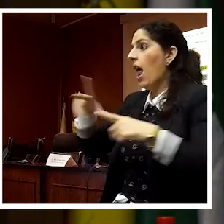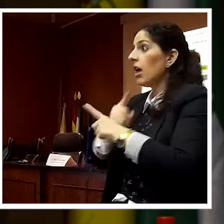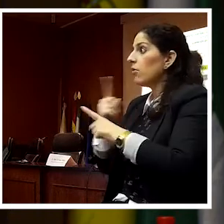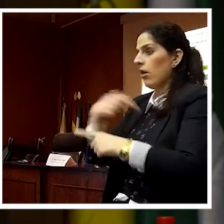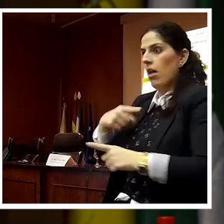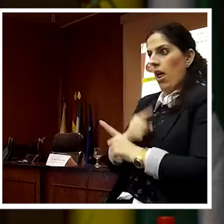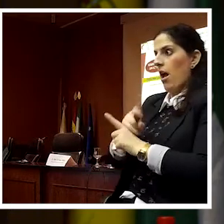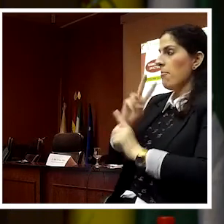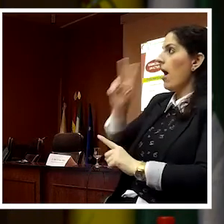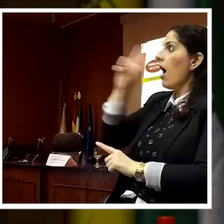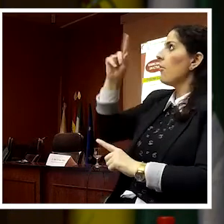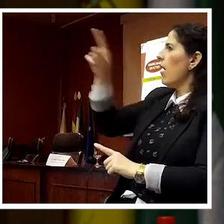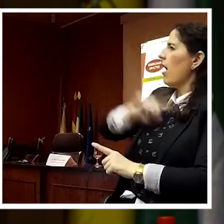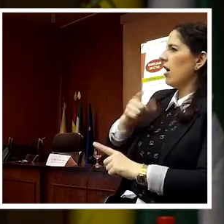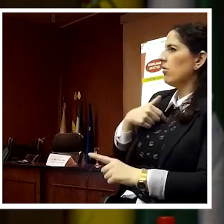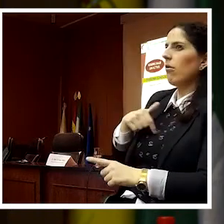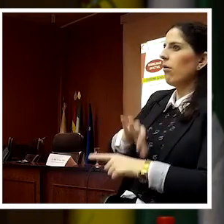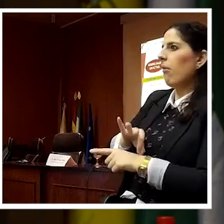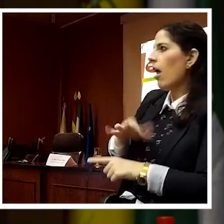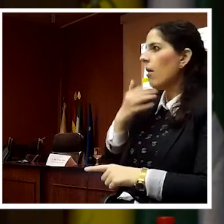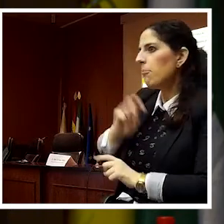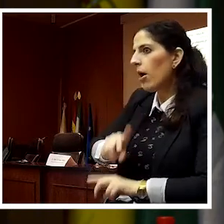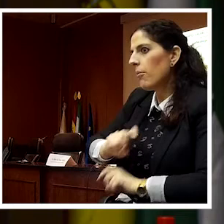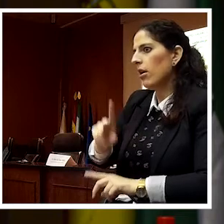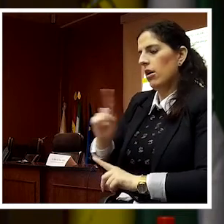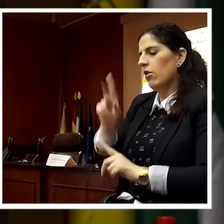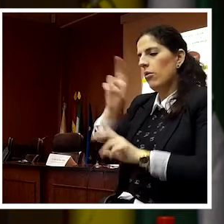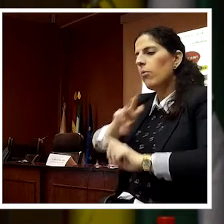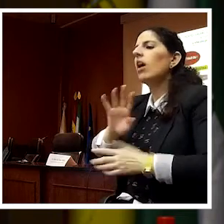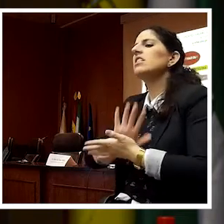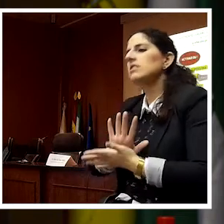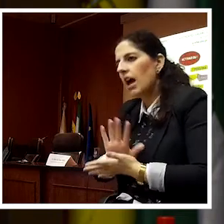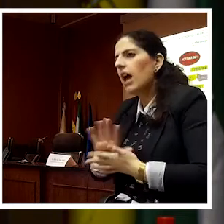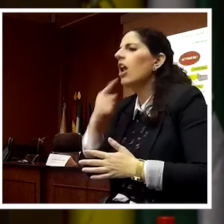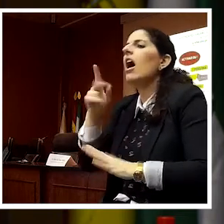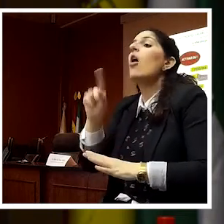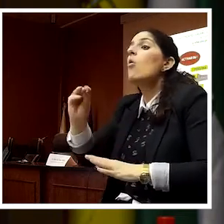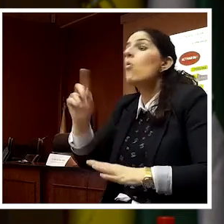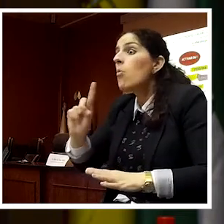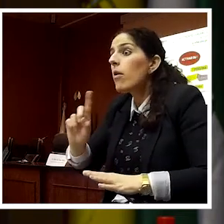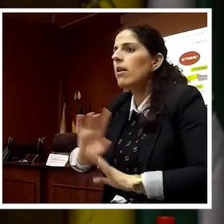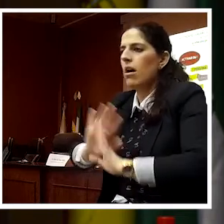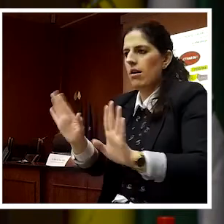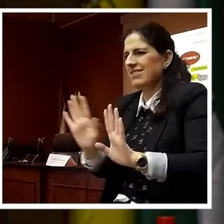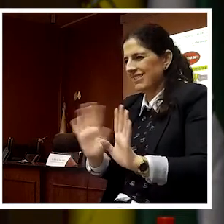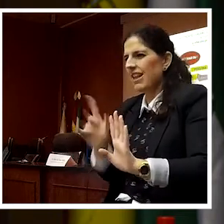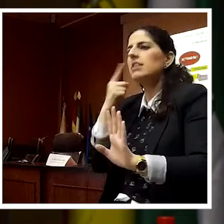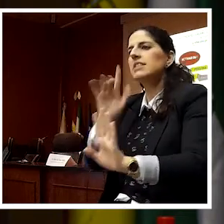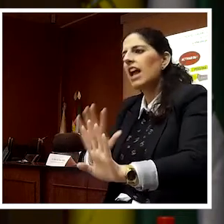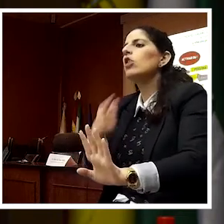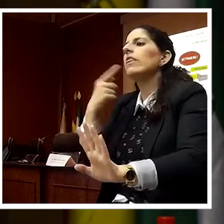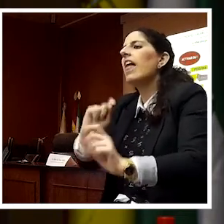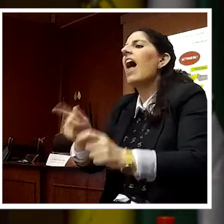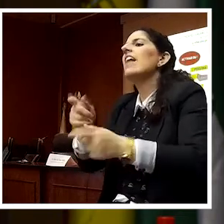te da angustia de verlo preocupado por ti, y te está preguntando y no le puedes responder, ¿vale? No le preguntáis a los enfermos. ¿Qué hay que hacer a los